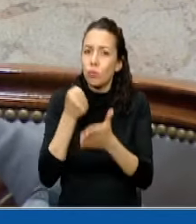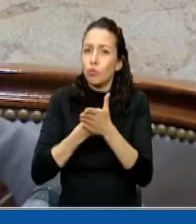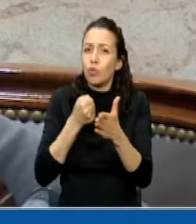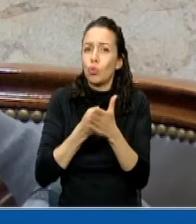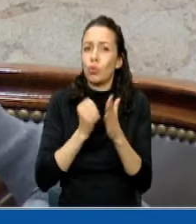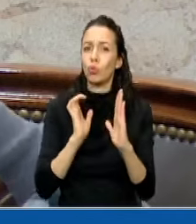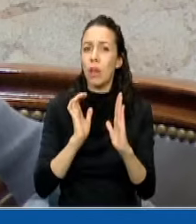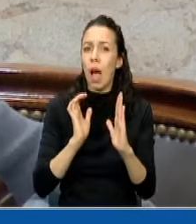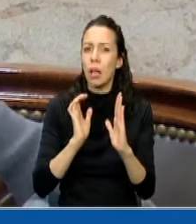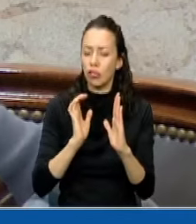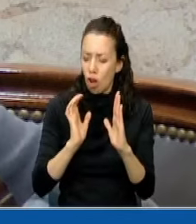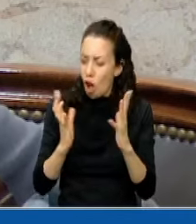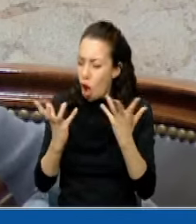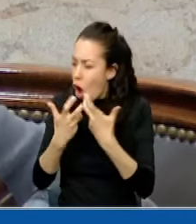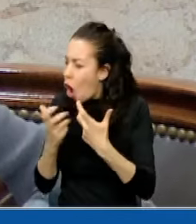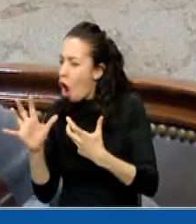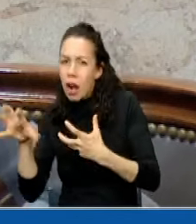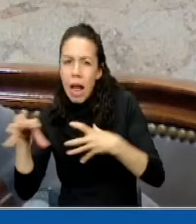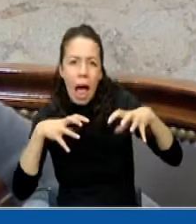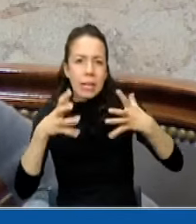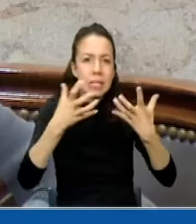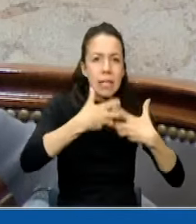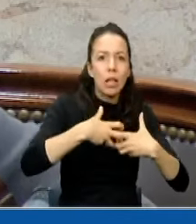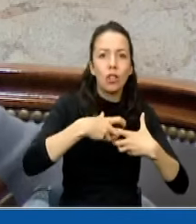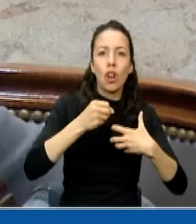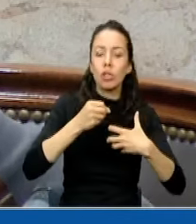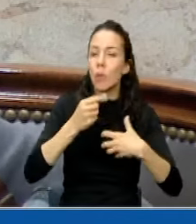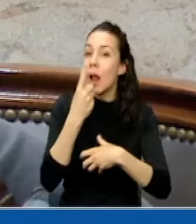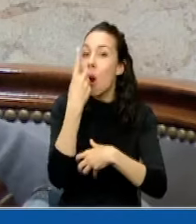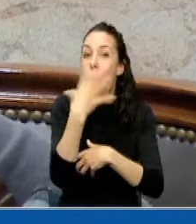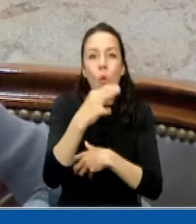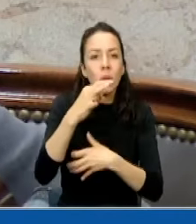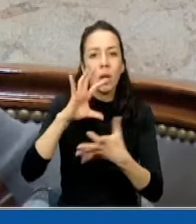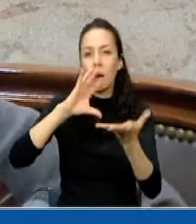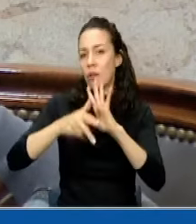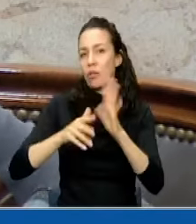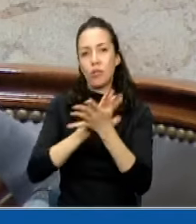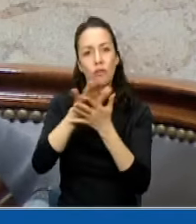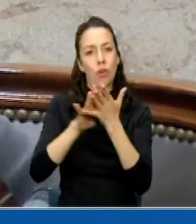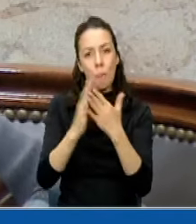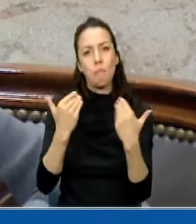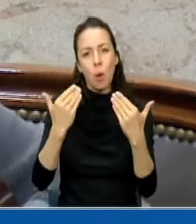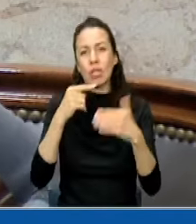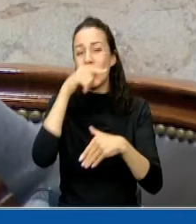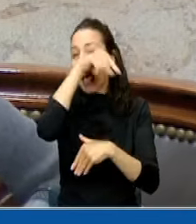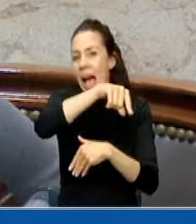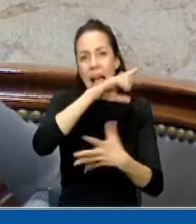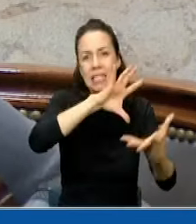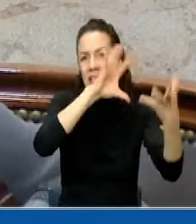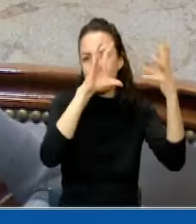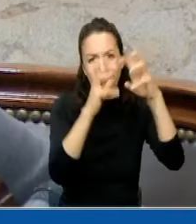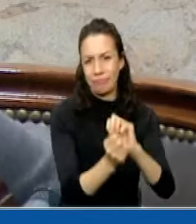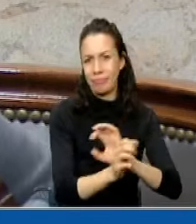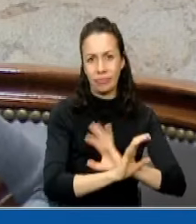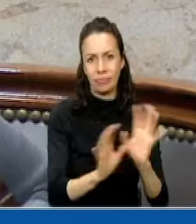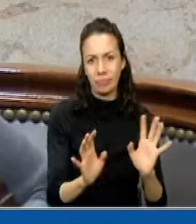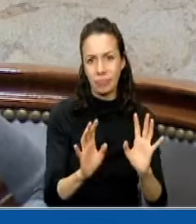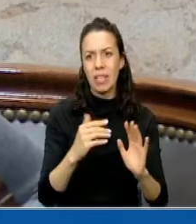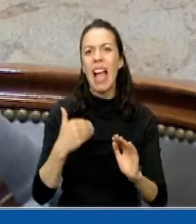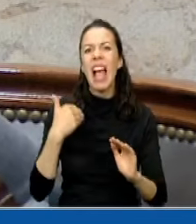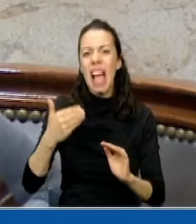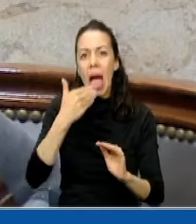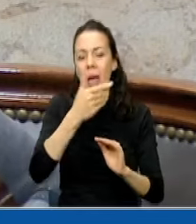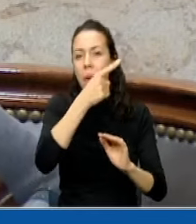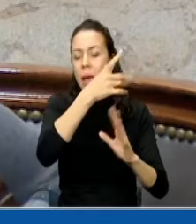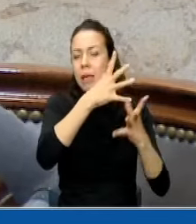luchando, organizándonos por la única salida posible a esta barbarie que en forma cada vez más